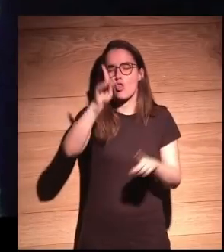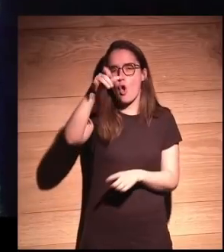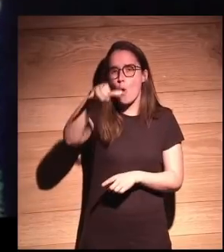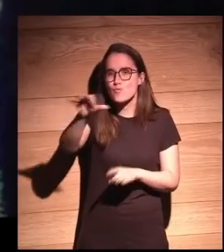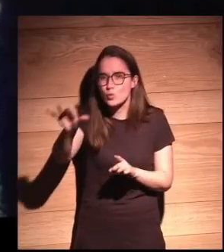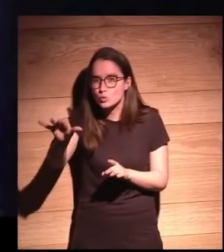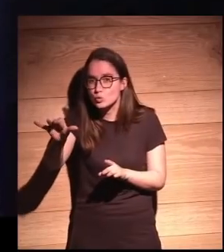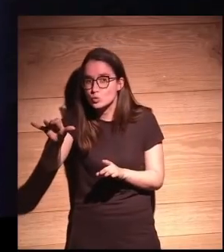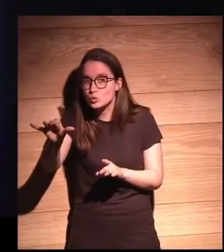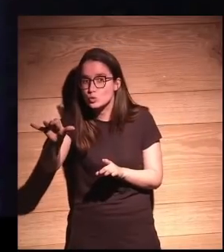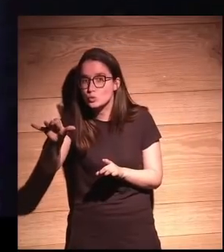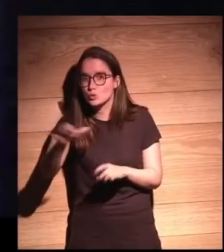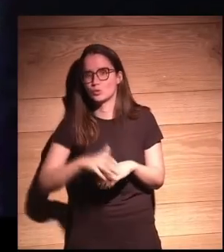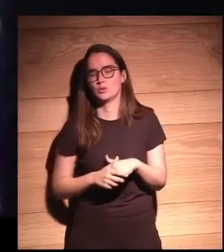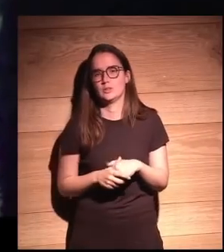¡Domus!